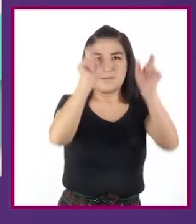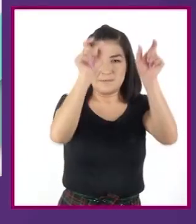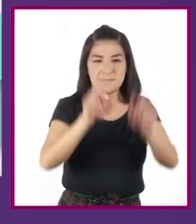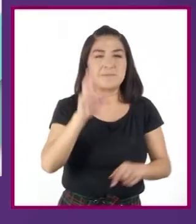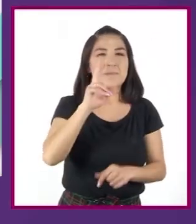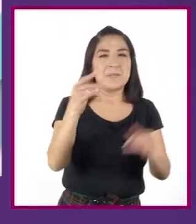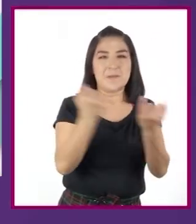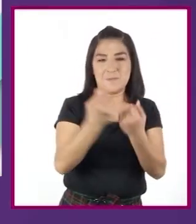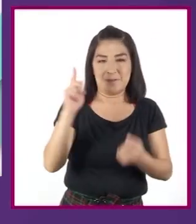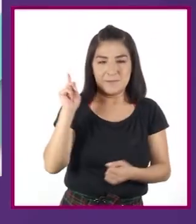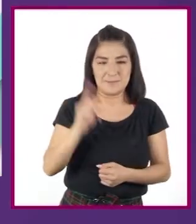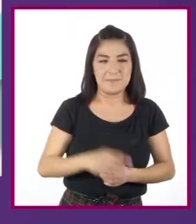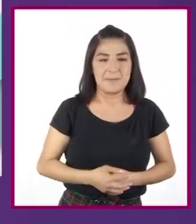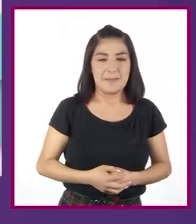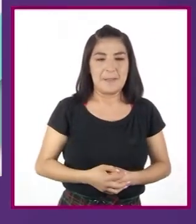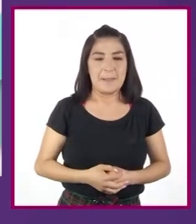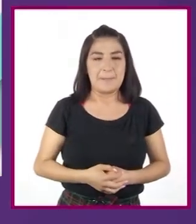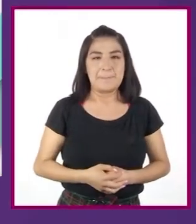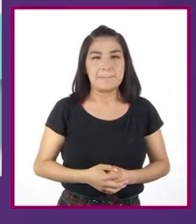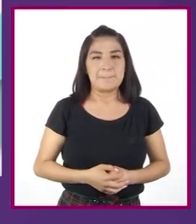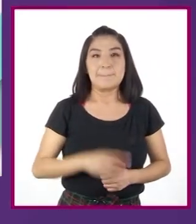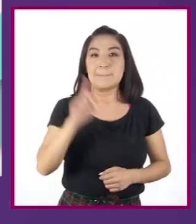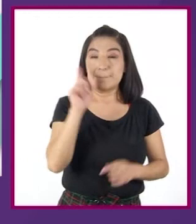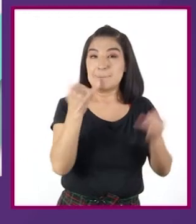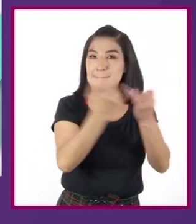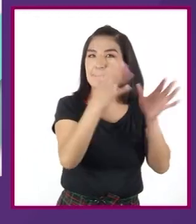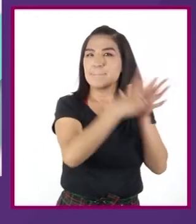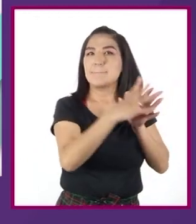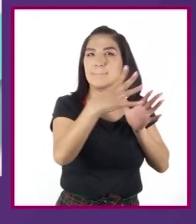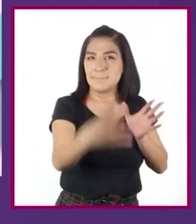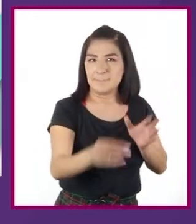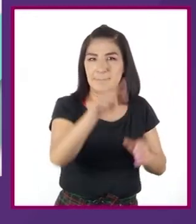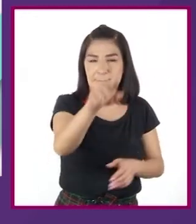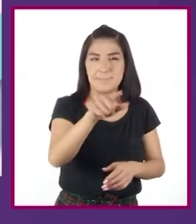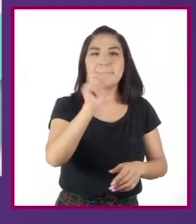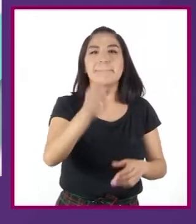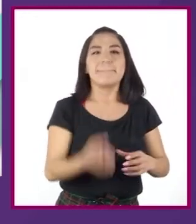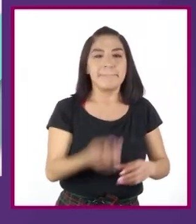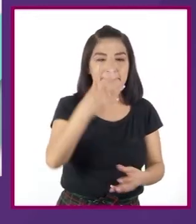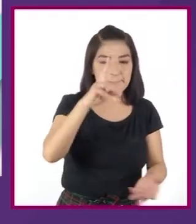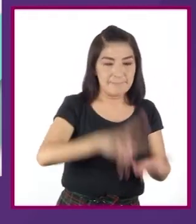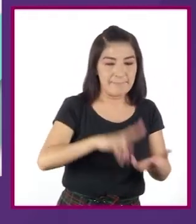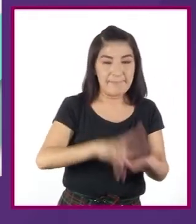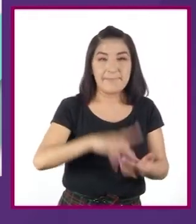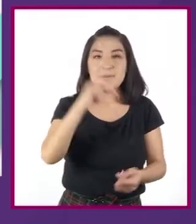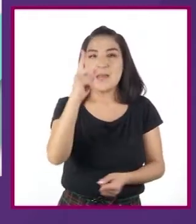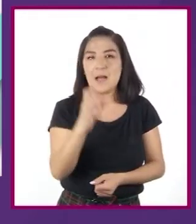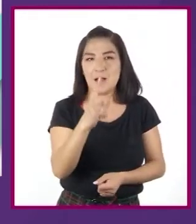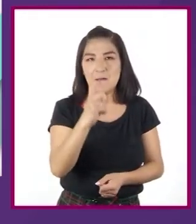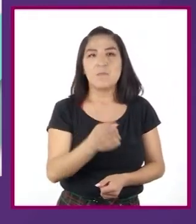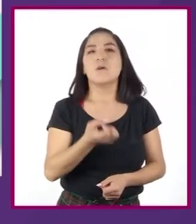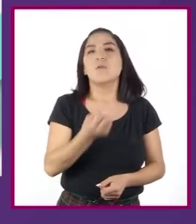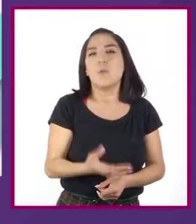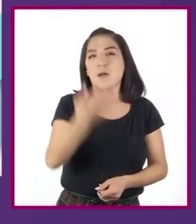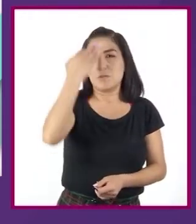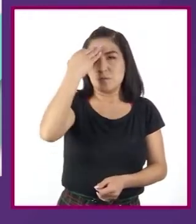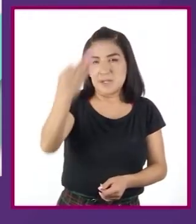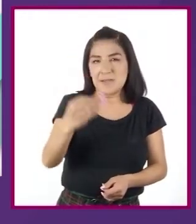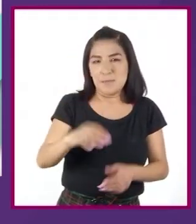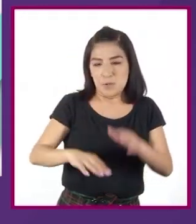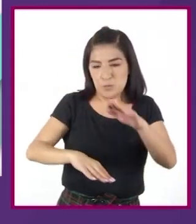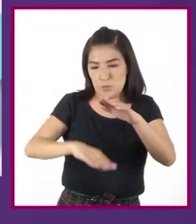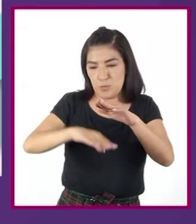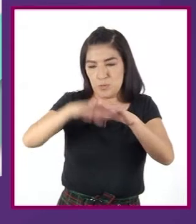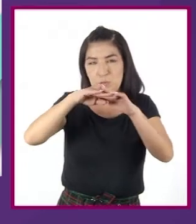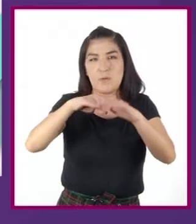anotaremos la expresión algebraica que representa la relación entre la cantidad de agua y el tiempo de llenado